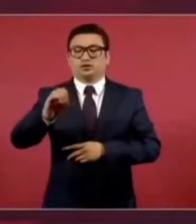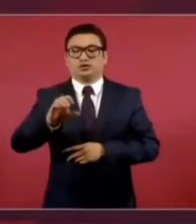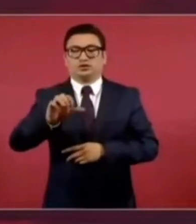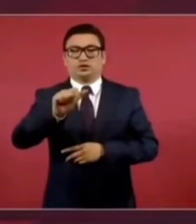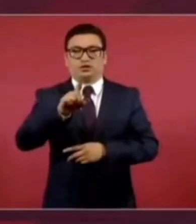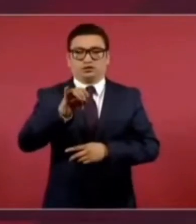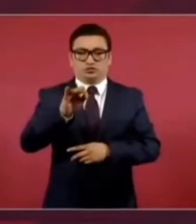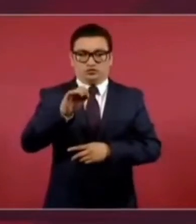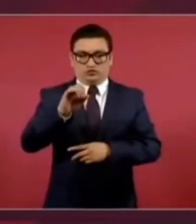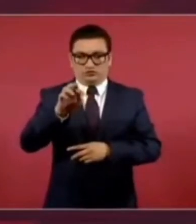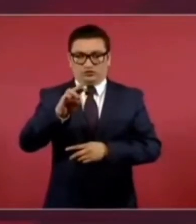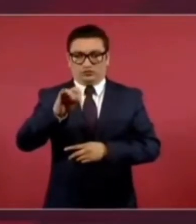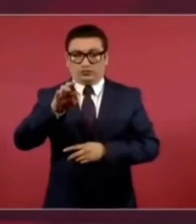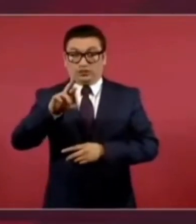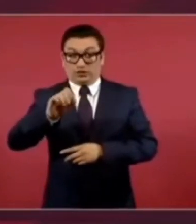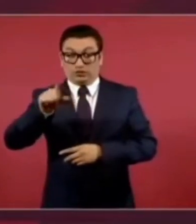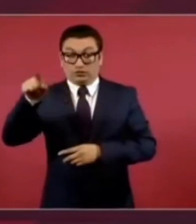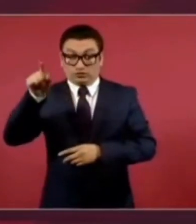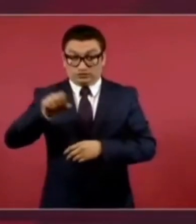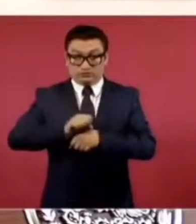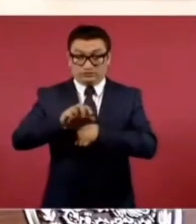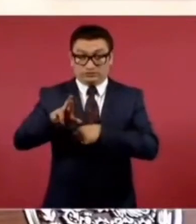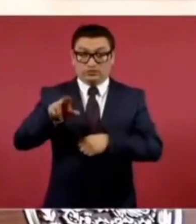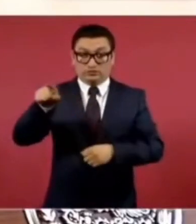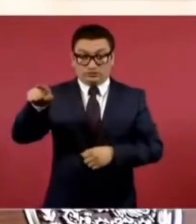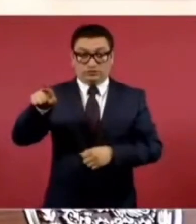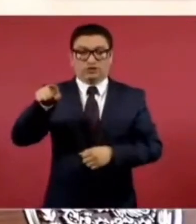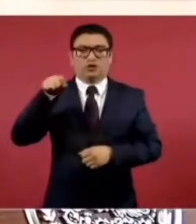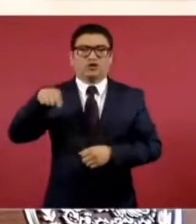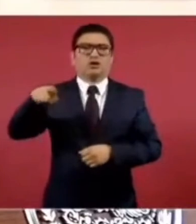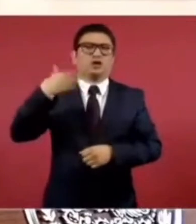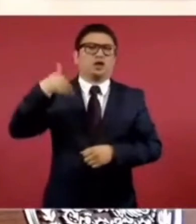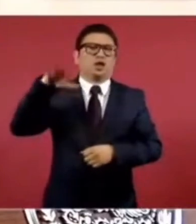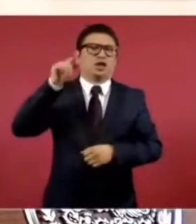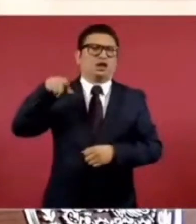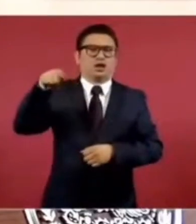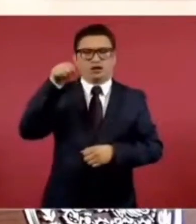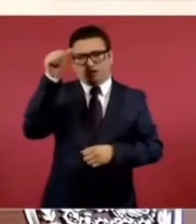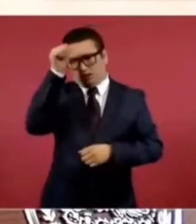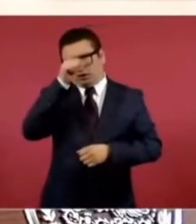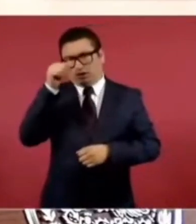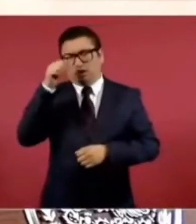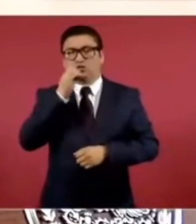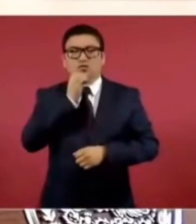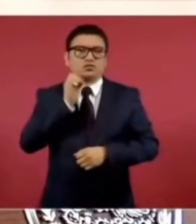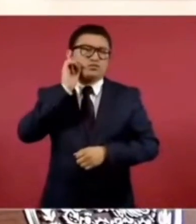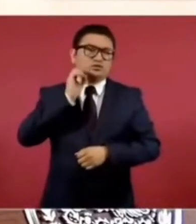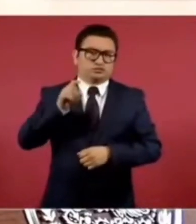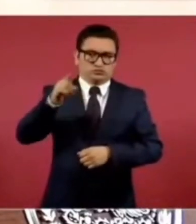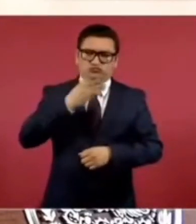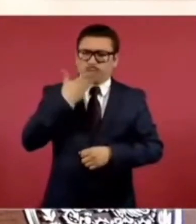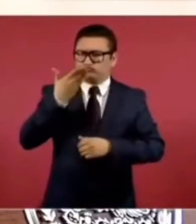Romero, de El Salvador. Era un obispo conservador